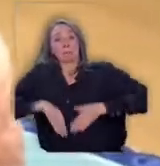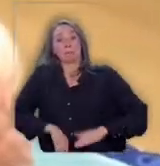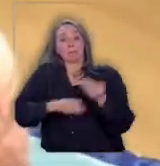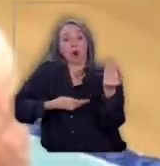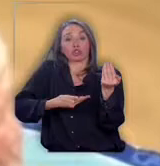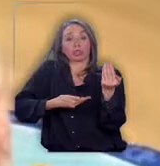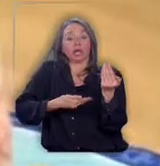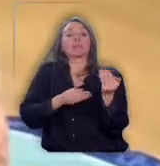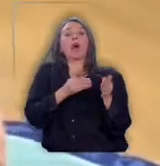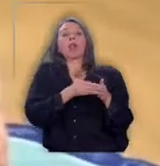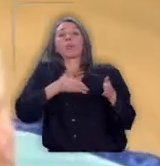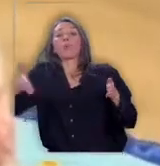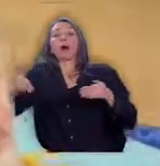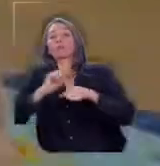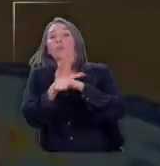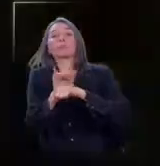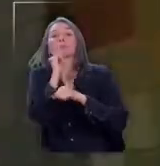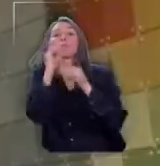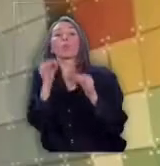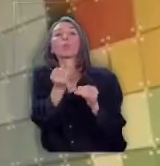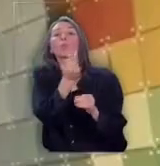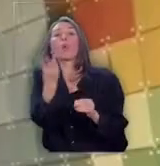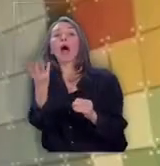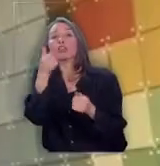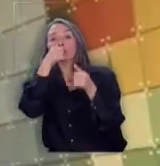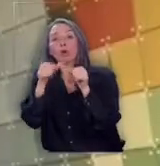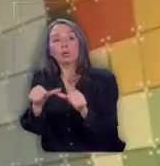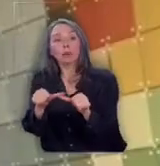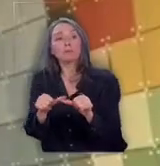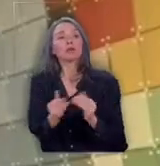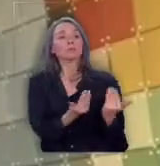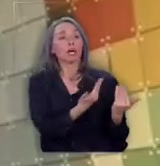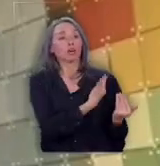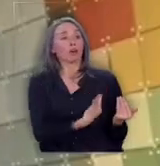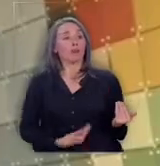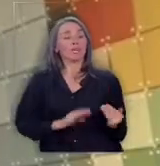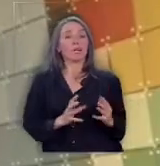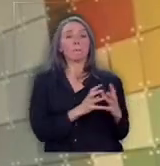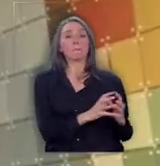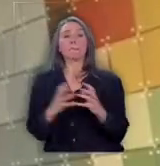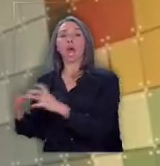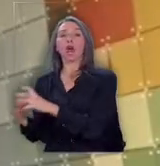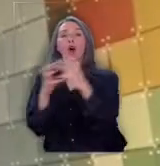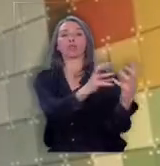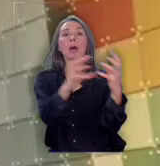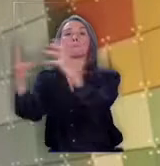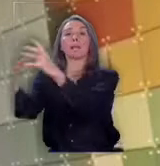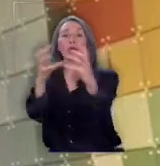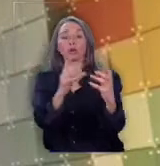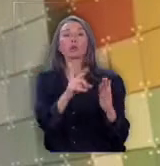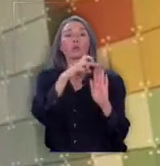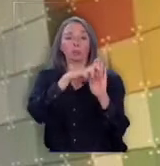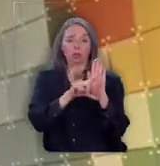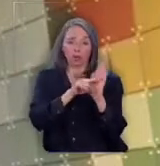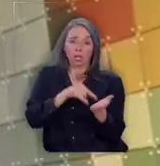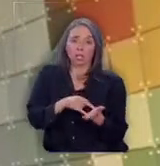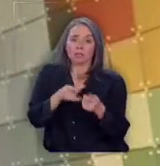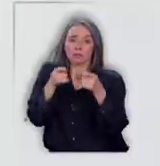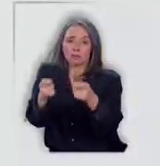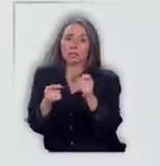puede definir Esperamos que de una vez el gobierno deje de tirarse la pelota de un lado para otro y presente una propuesta